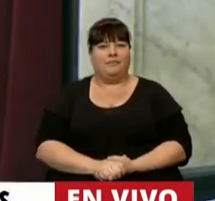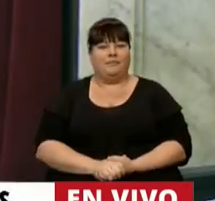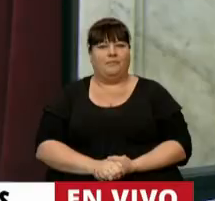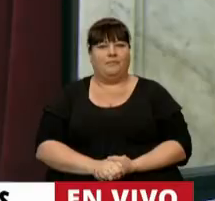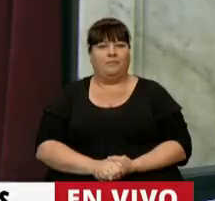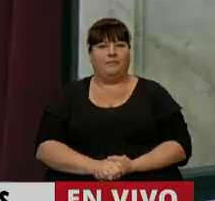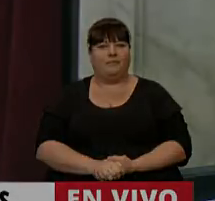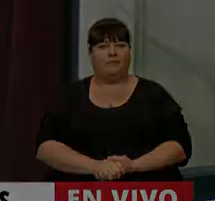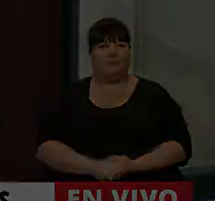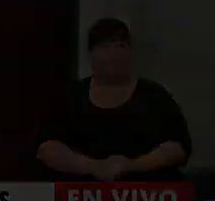Gracias, diputada.